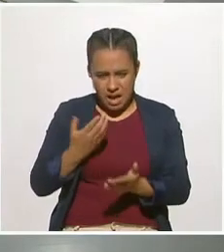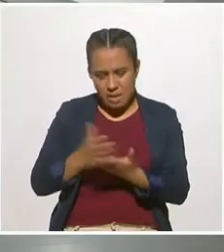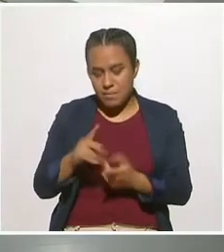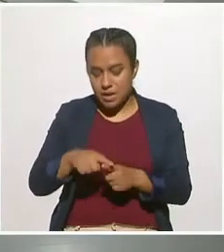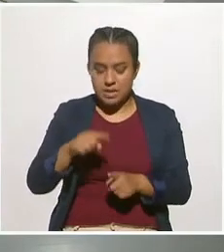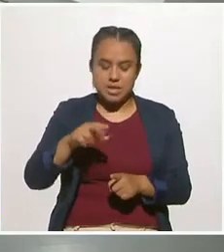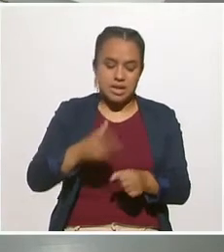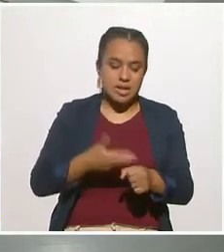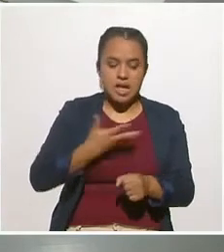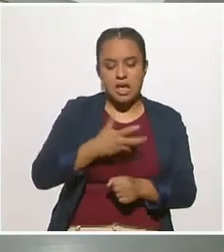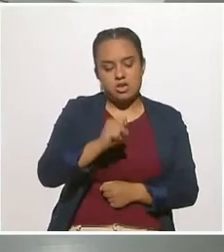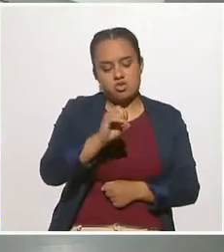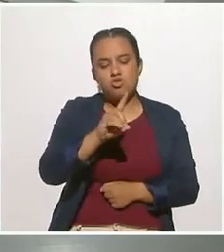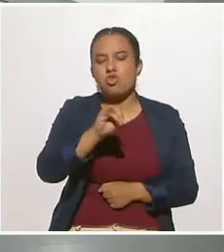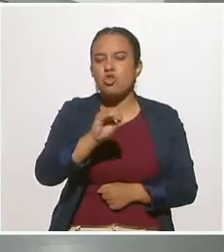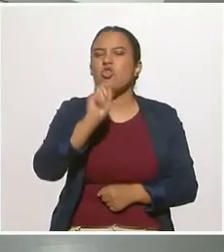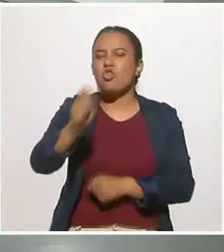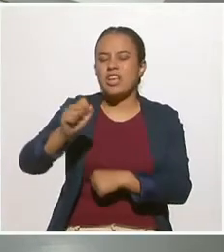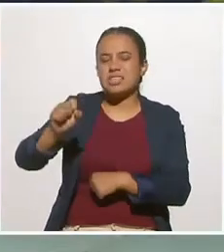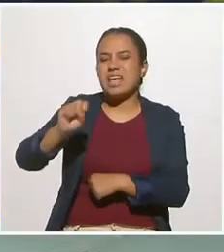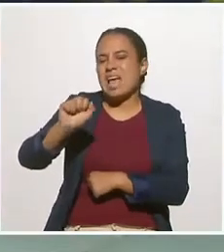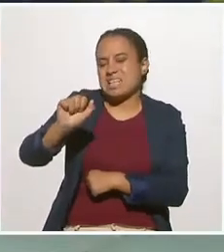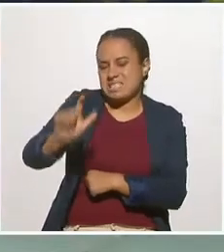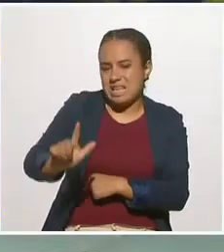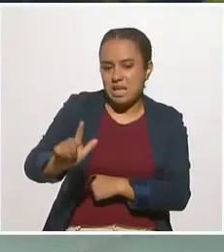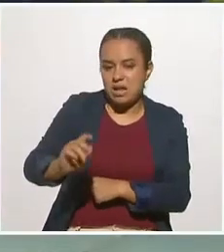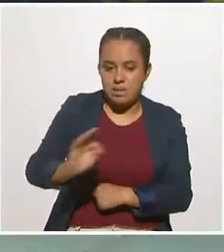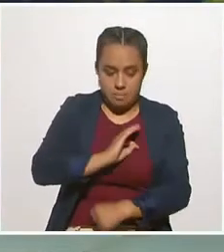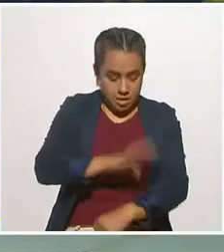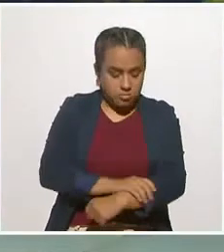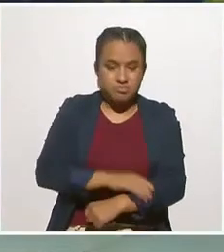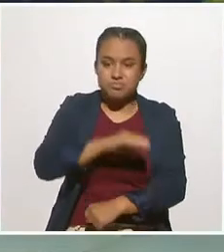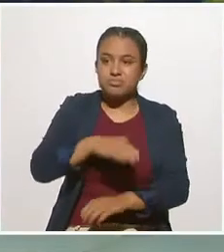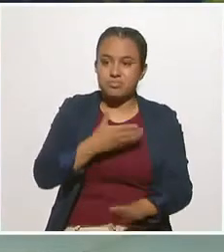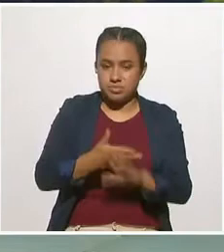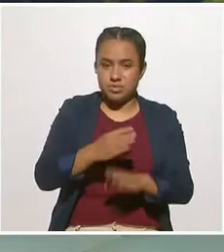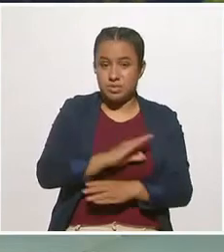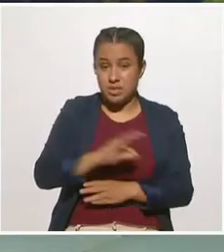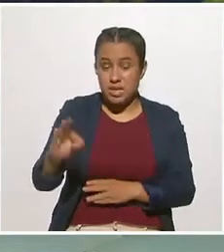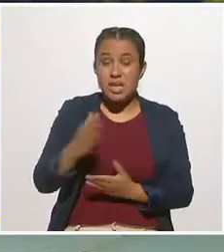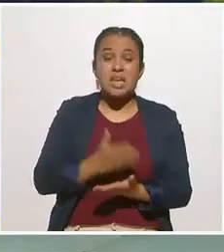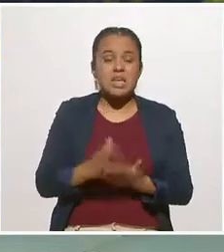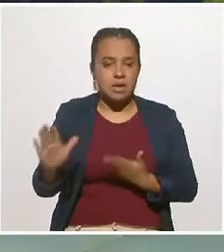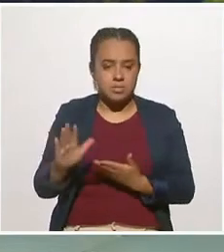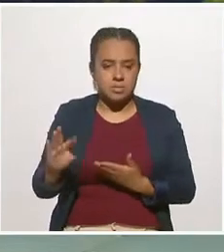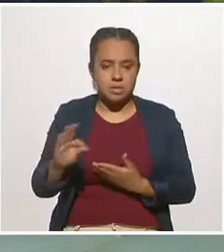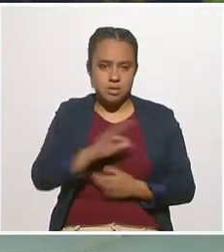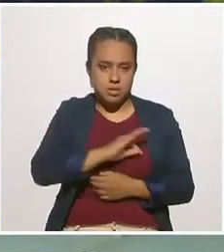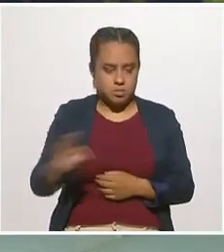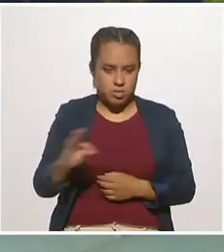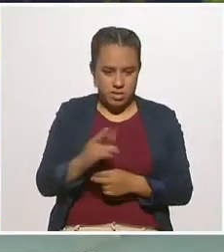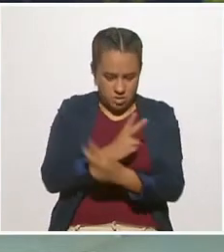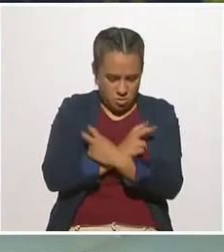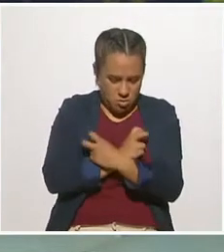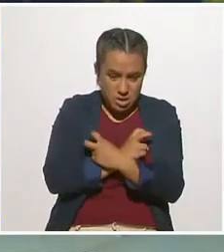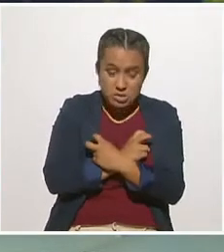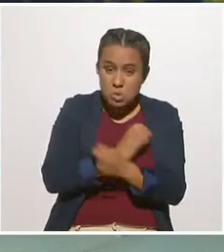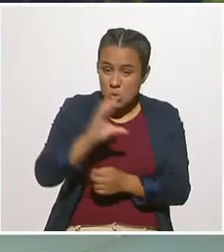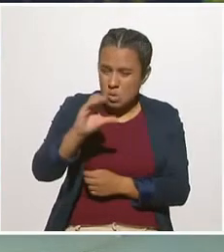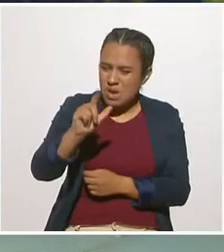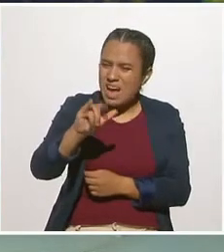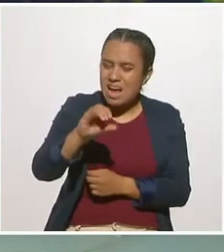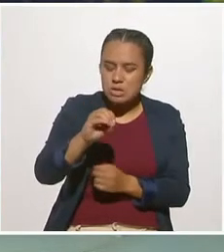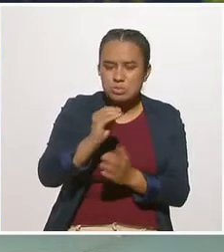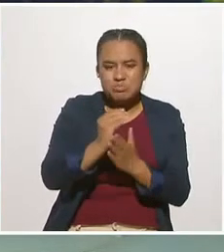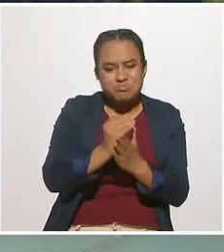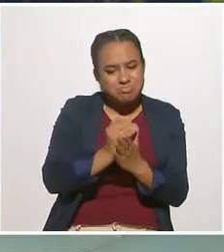puede afectar mi presión arterial y además pueden promover la descalcificación de mis huesos. Entonces, cuando llega